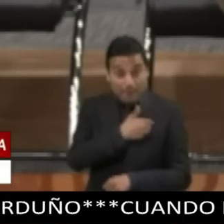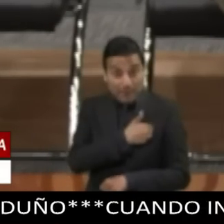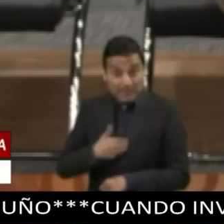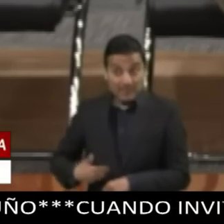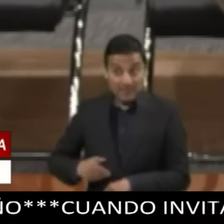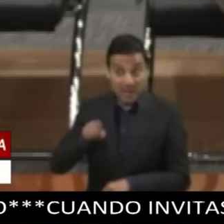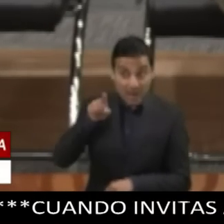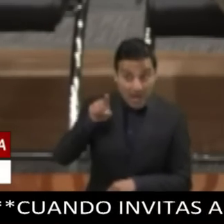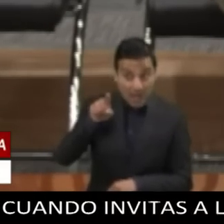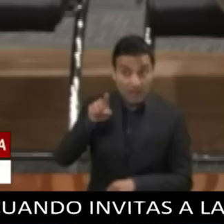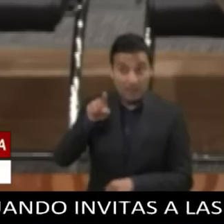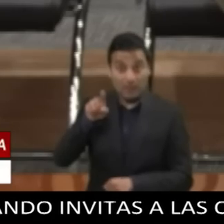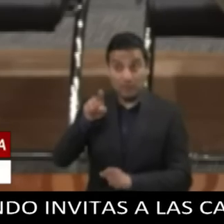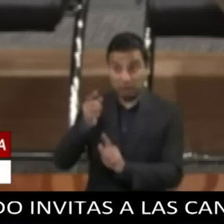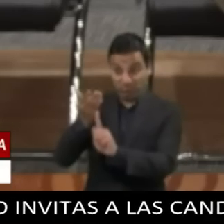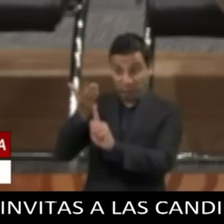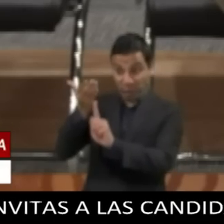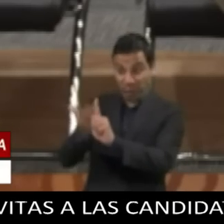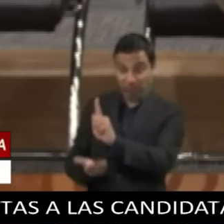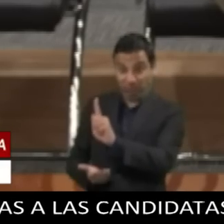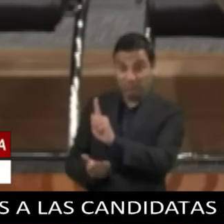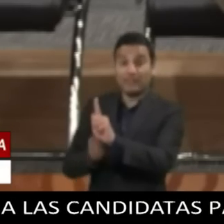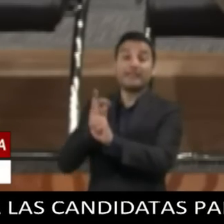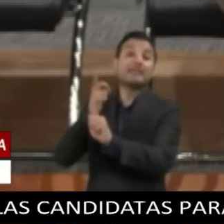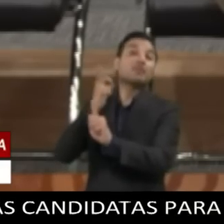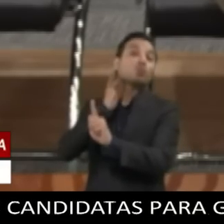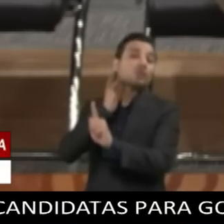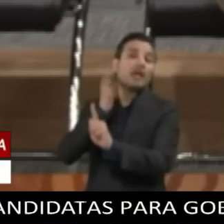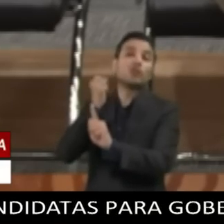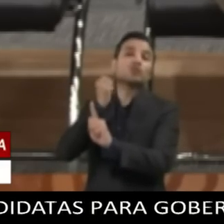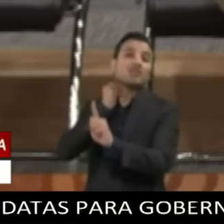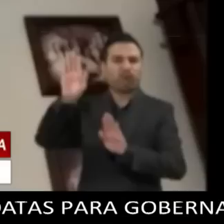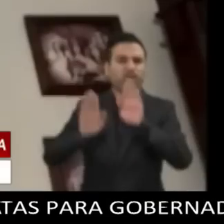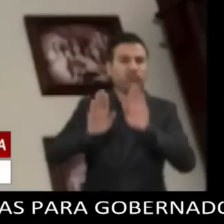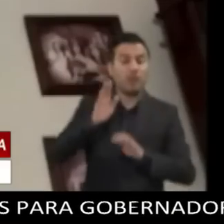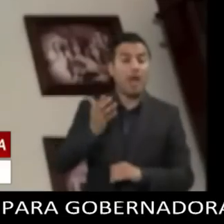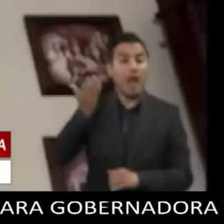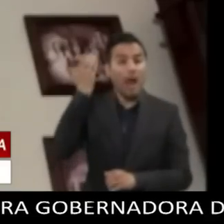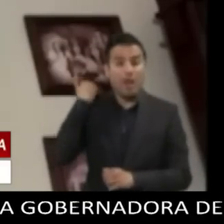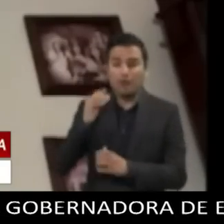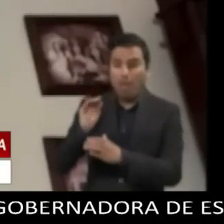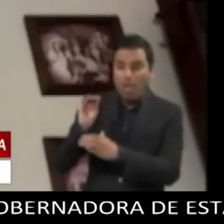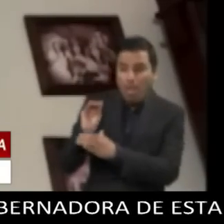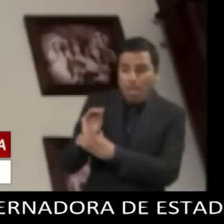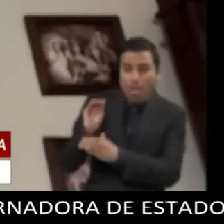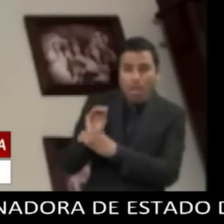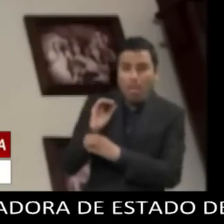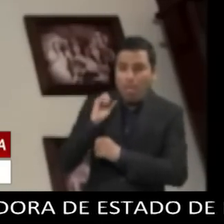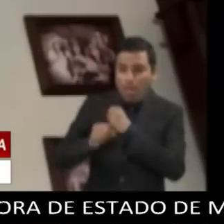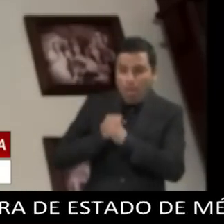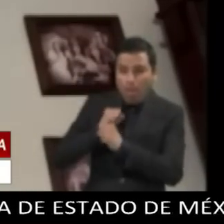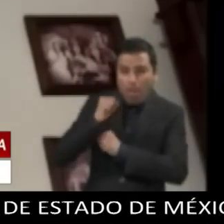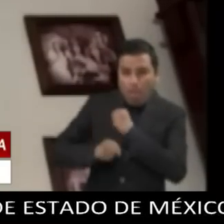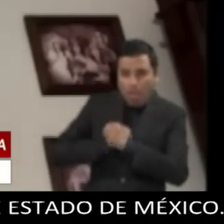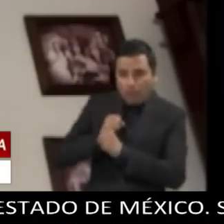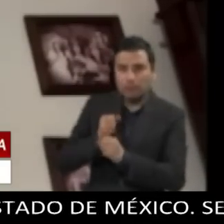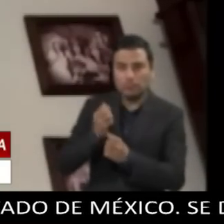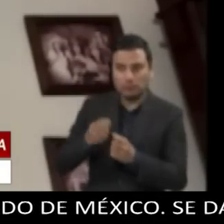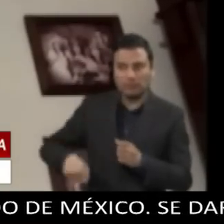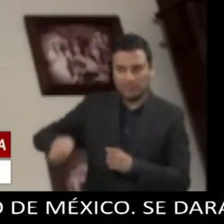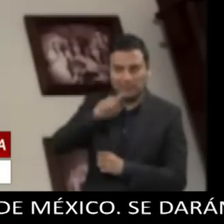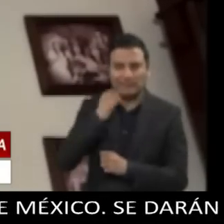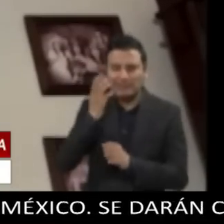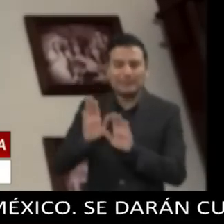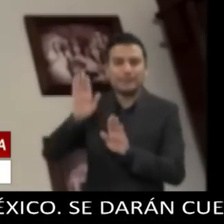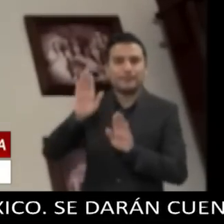o funcionarios de casilla que han tenido que enfrentar incluso al crimen organizado o en algunos municipios no